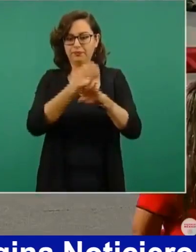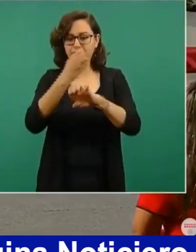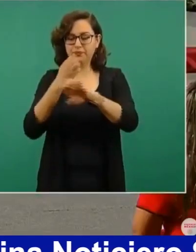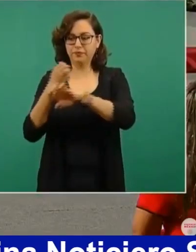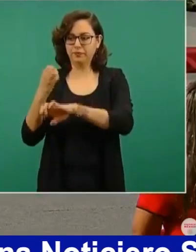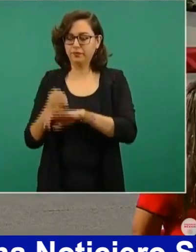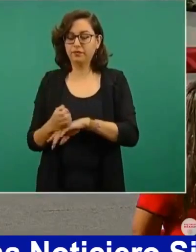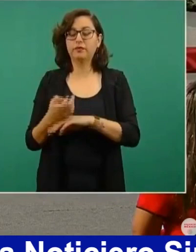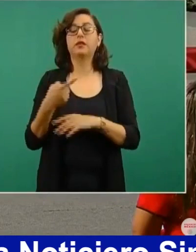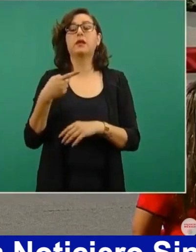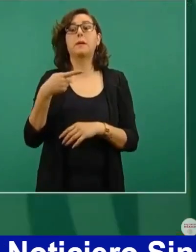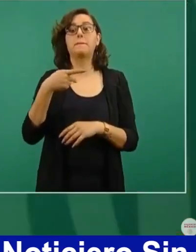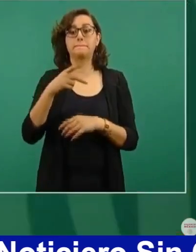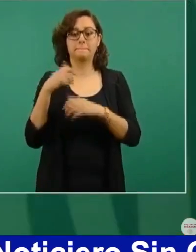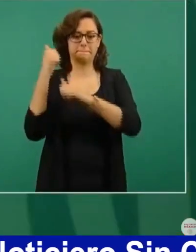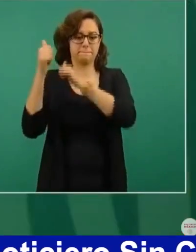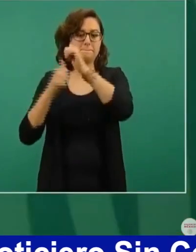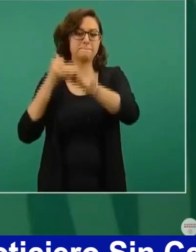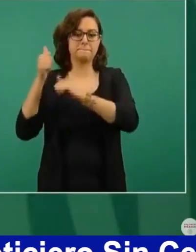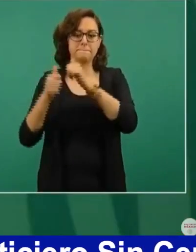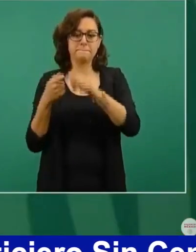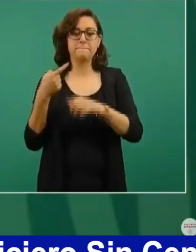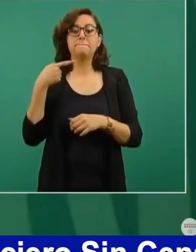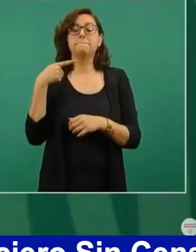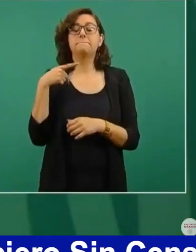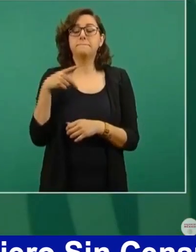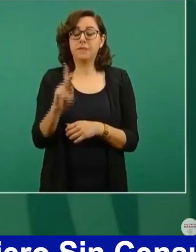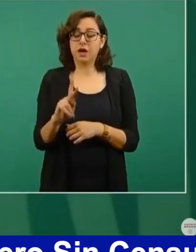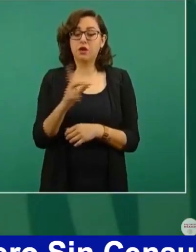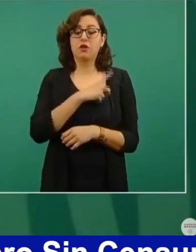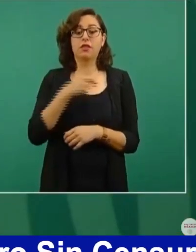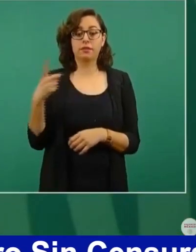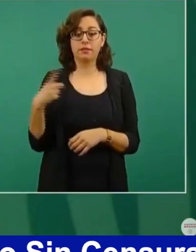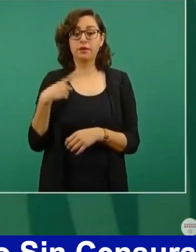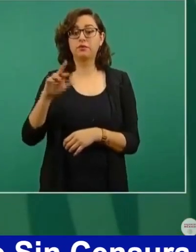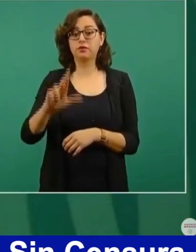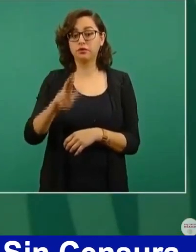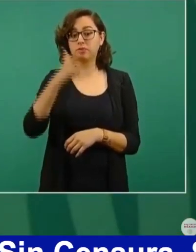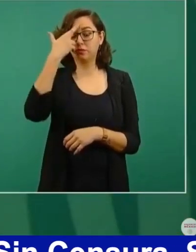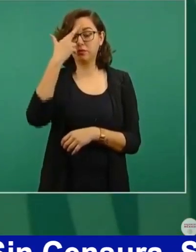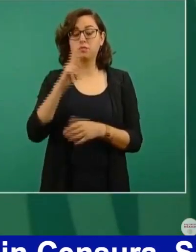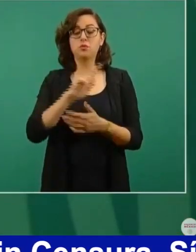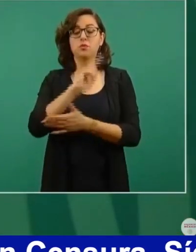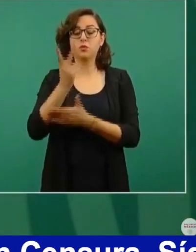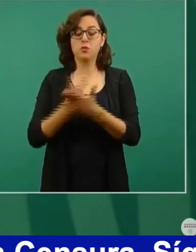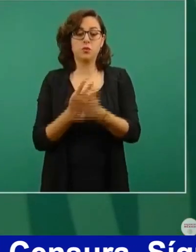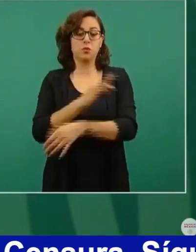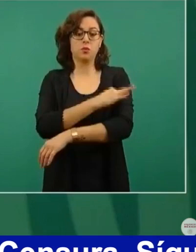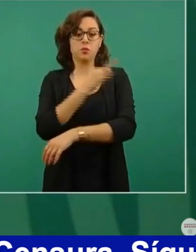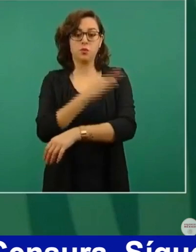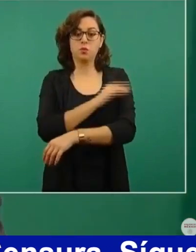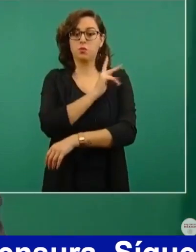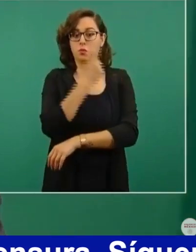No olvidar, el programa de vacunación es universal, es gratuito y va a